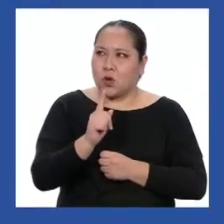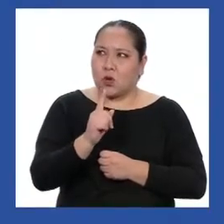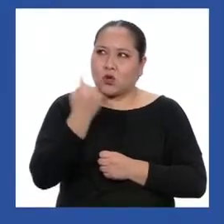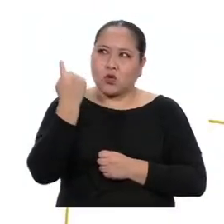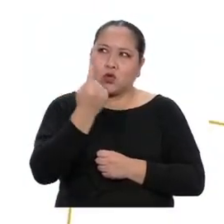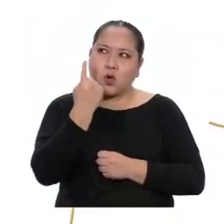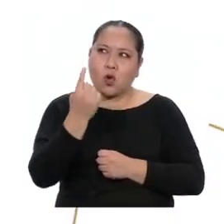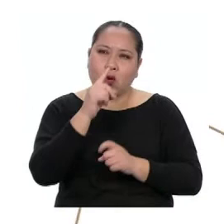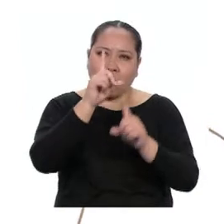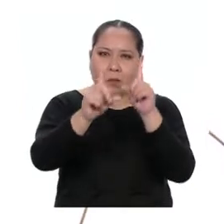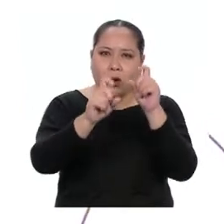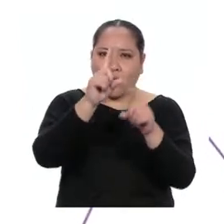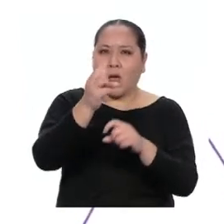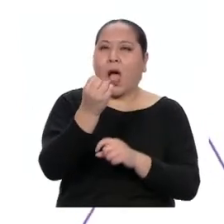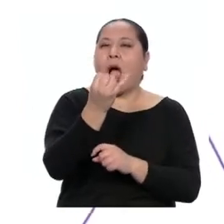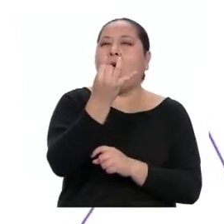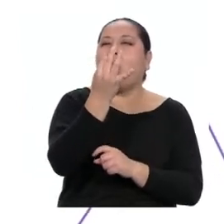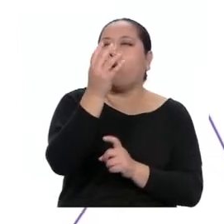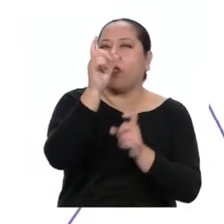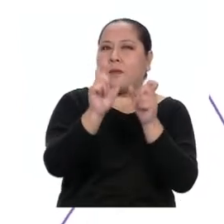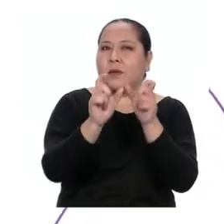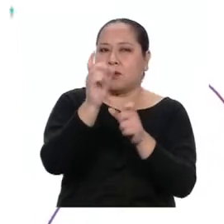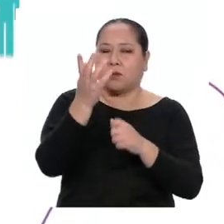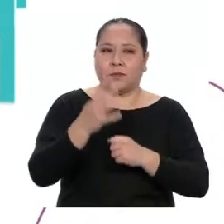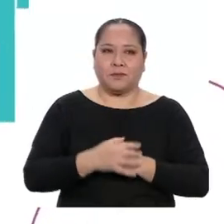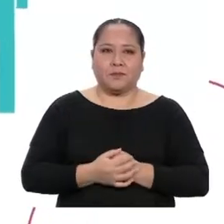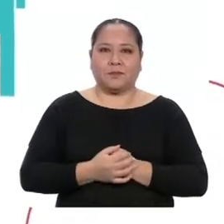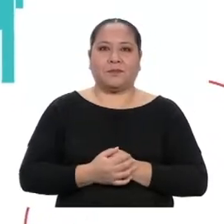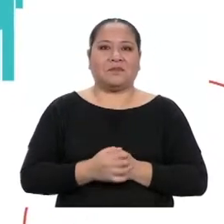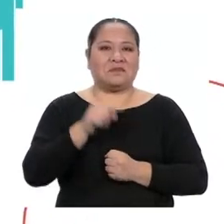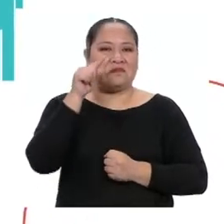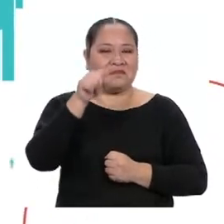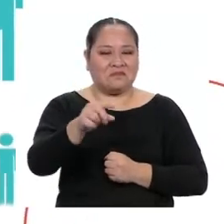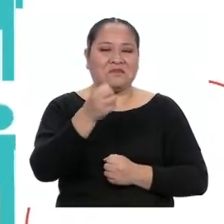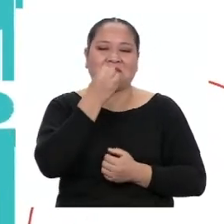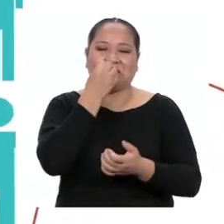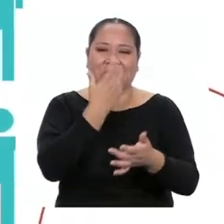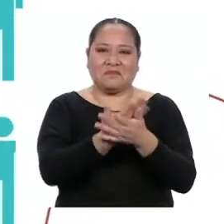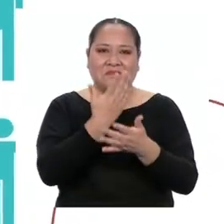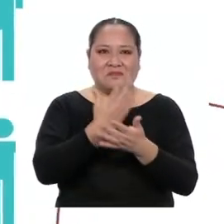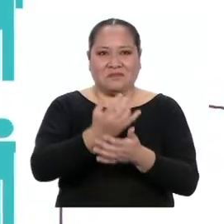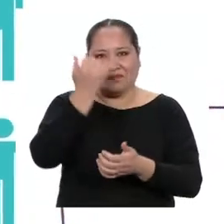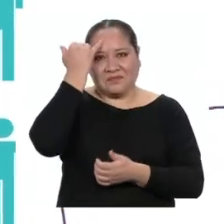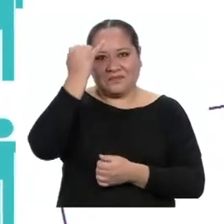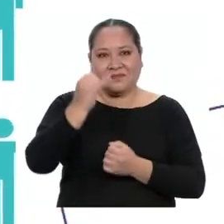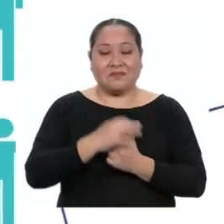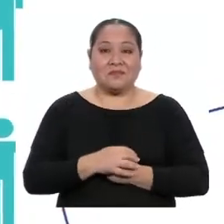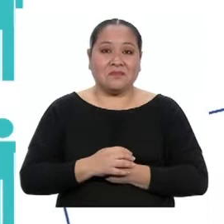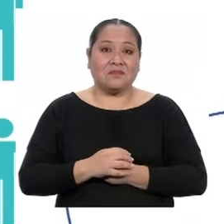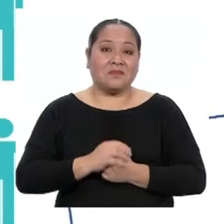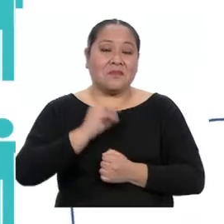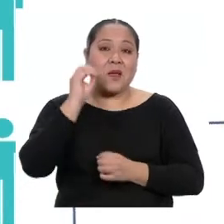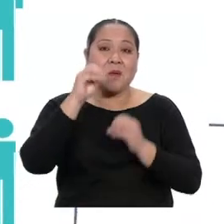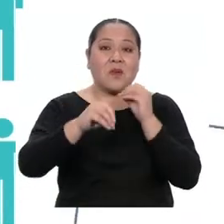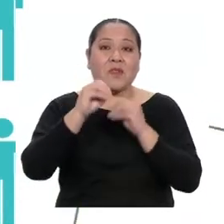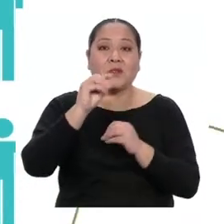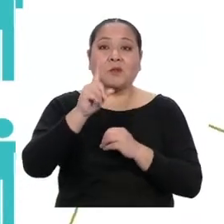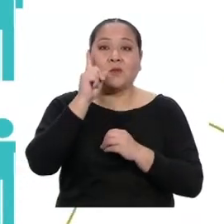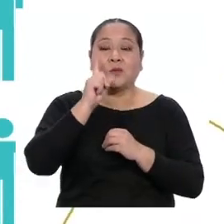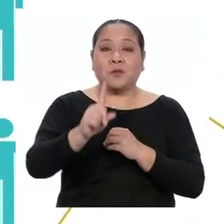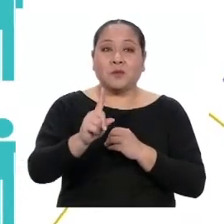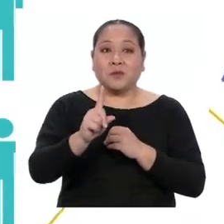cuantos? Muy bien, Rodrigo. Esa es una buena intuición. Para aplicar una encuesta, se define